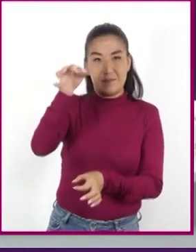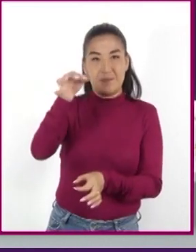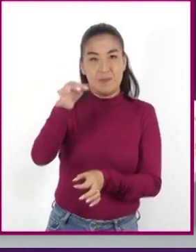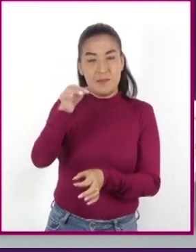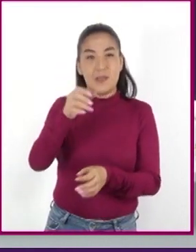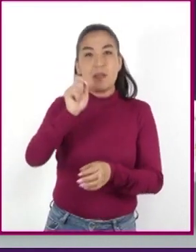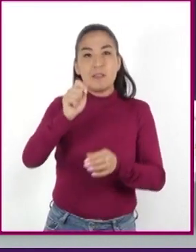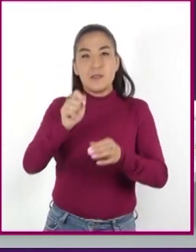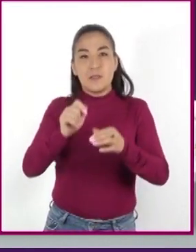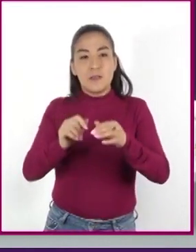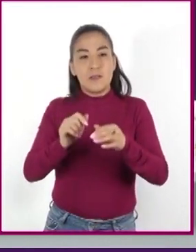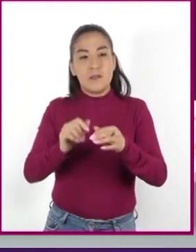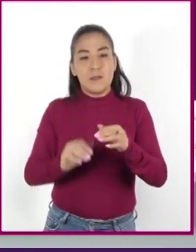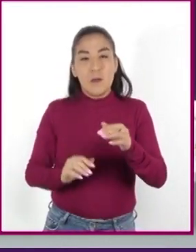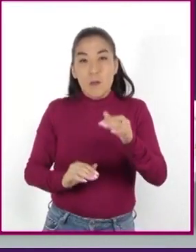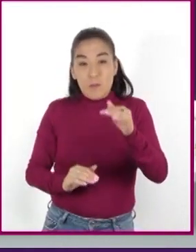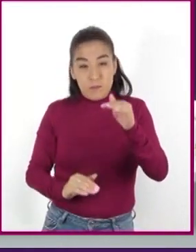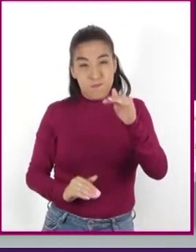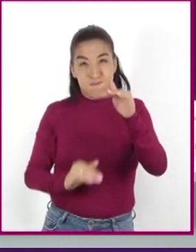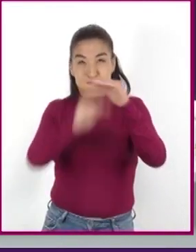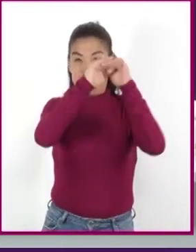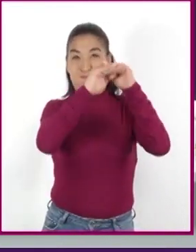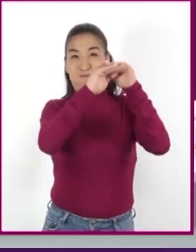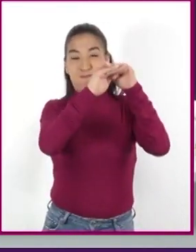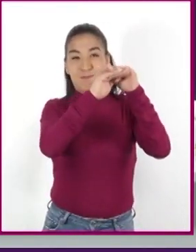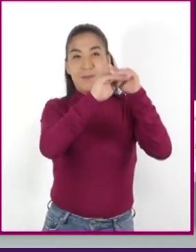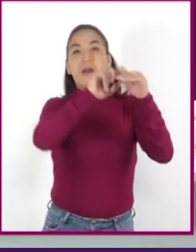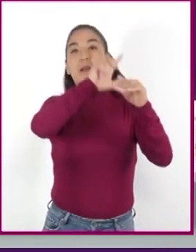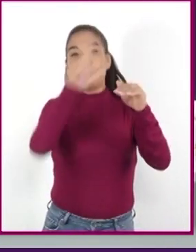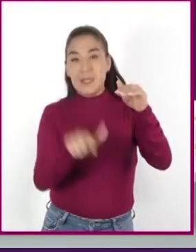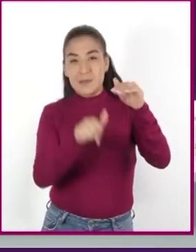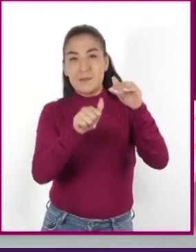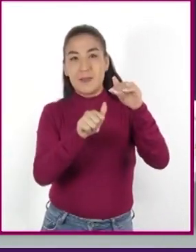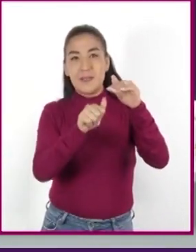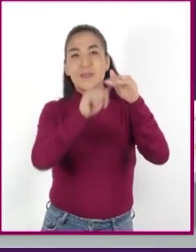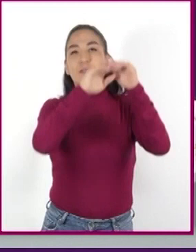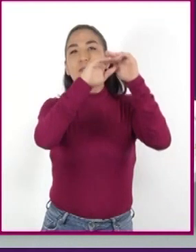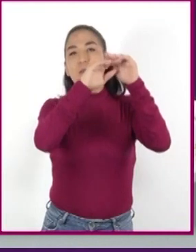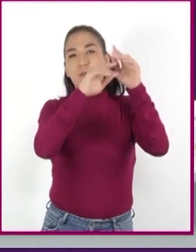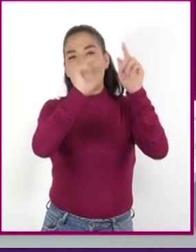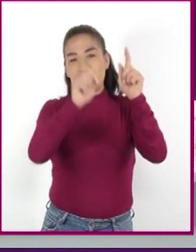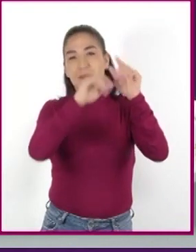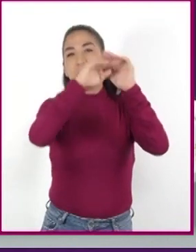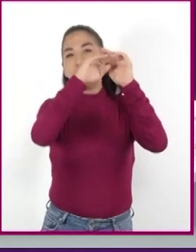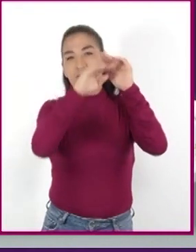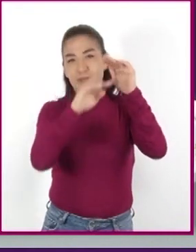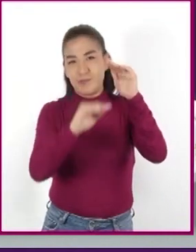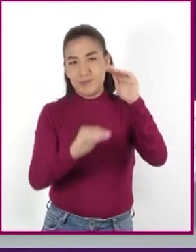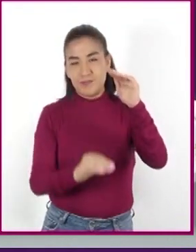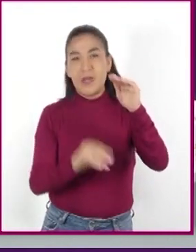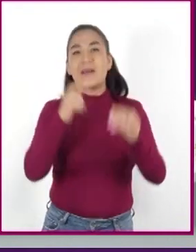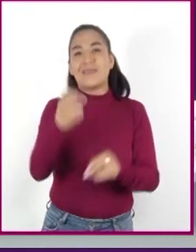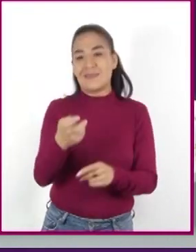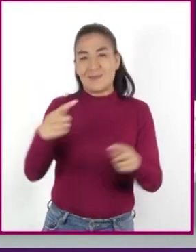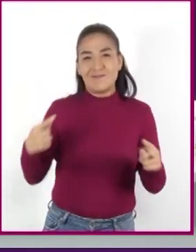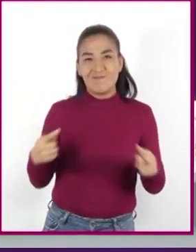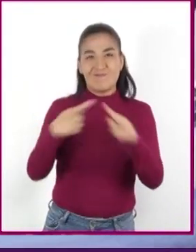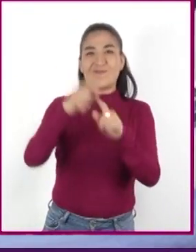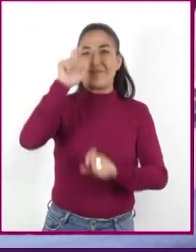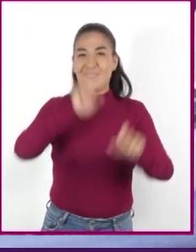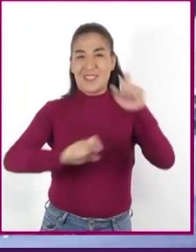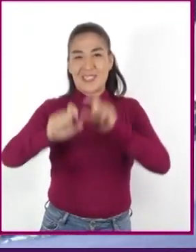subió la sustancia y posteriormente bajó, esto por la reacción química